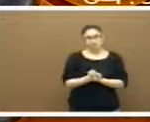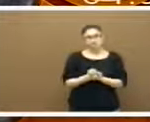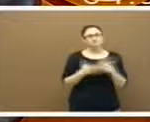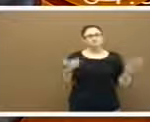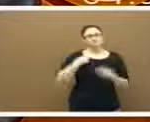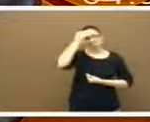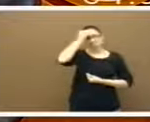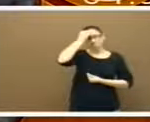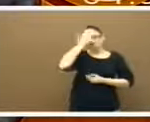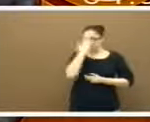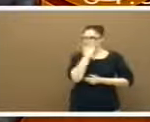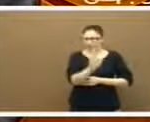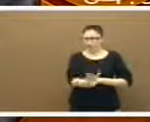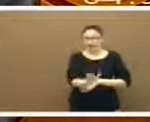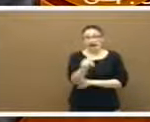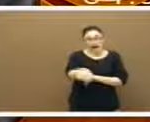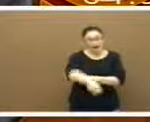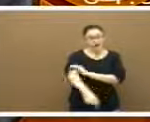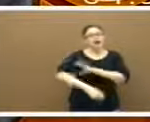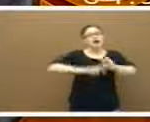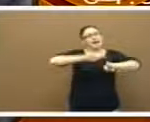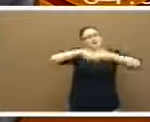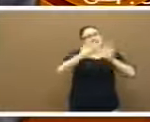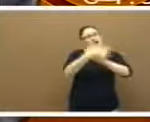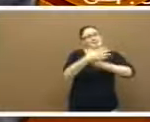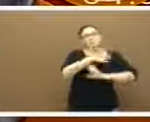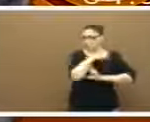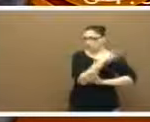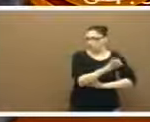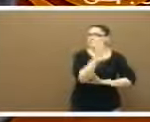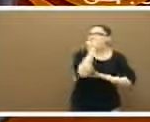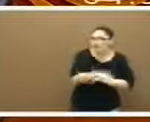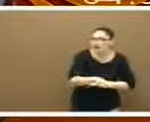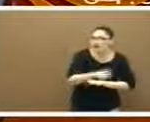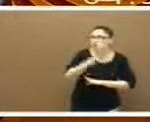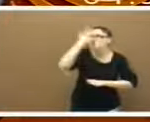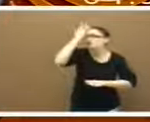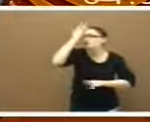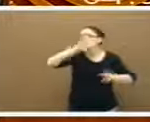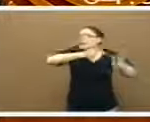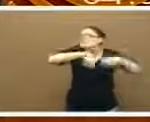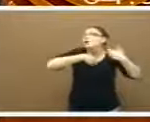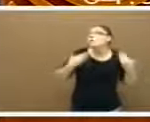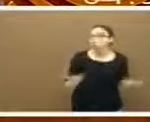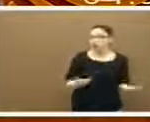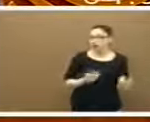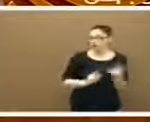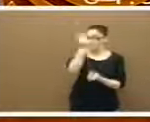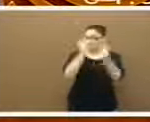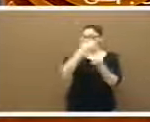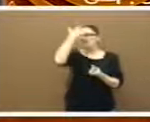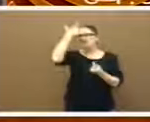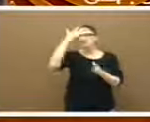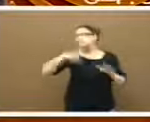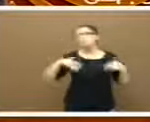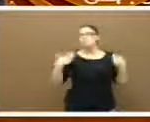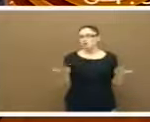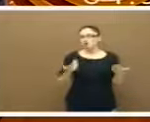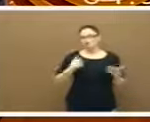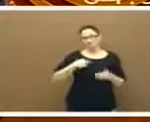que aquí podíamos hablar de las enmiendas, pero también hay que hablar de la filosofía de las enmiendas y de la filosofía del presupuesto. Y en la filosofía del presupuesto